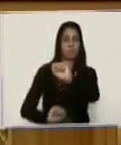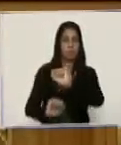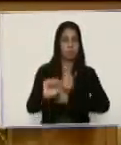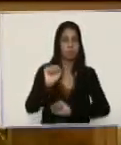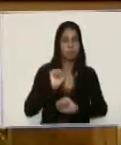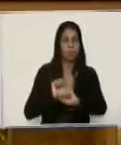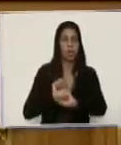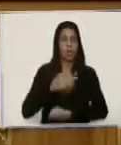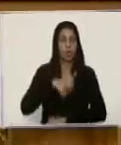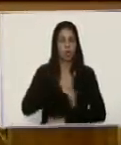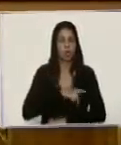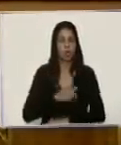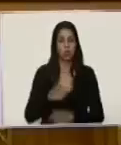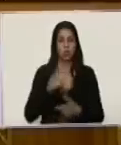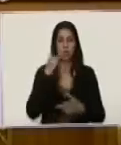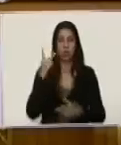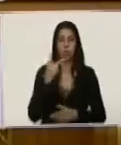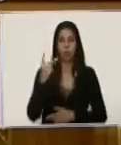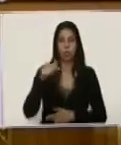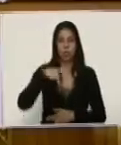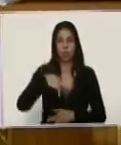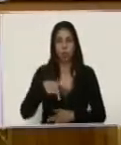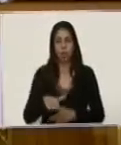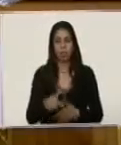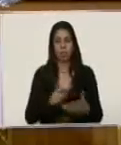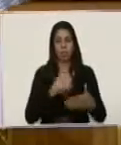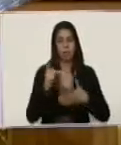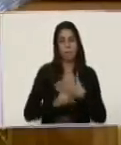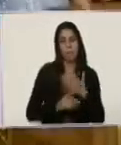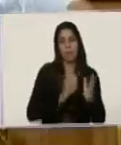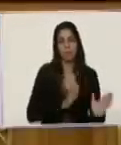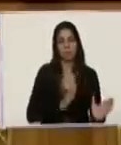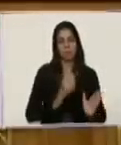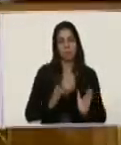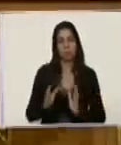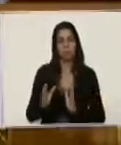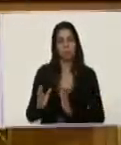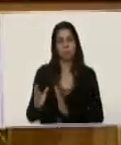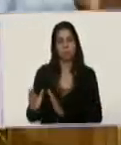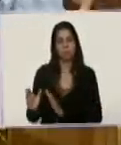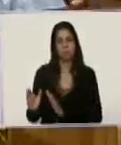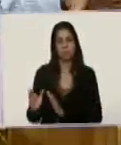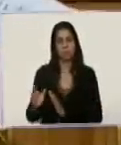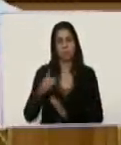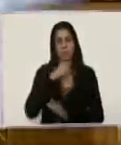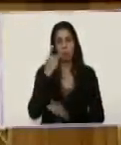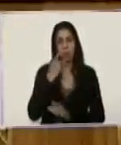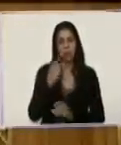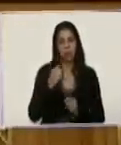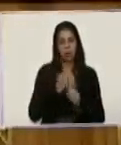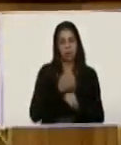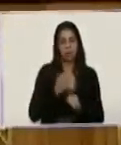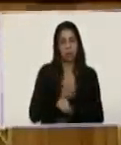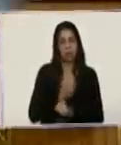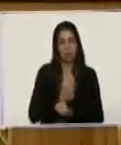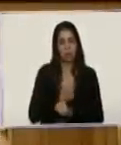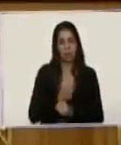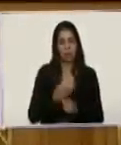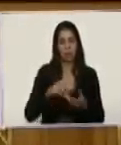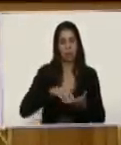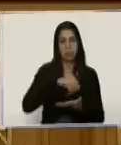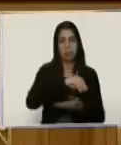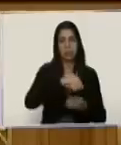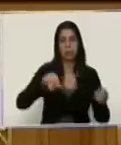el trabajo político, así como el trabajo político en esos